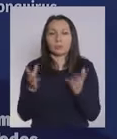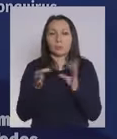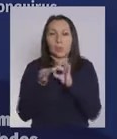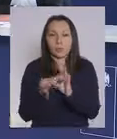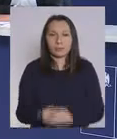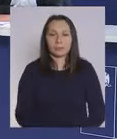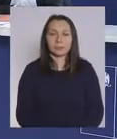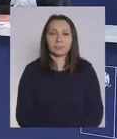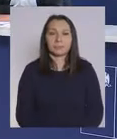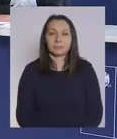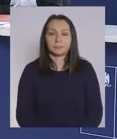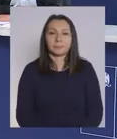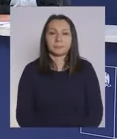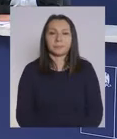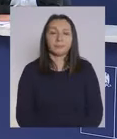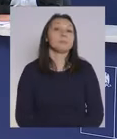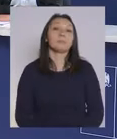gracias.